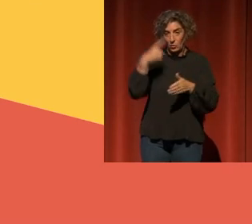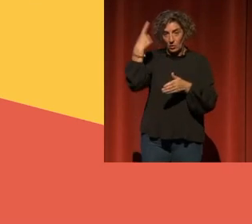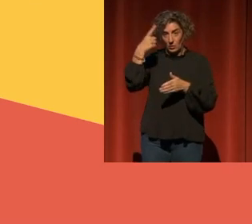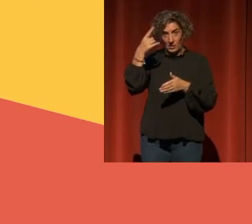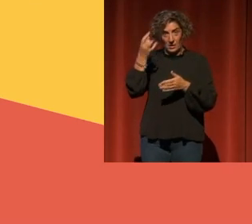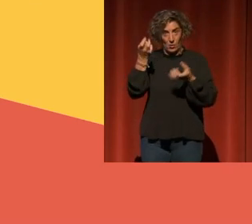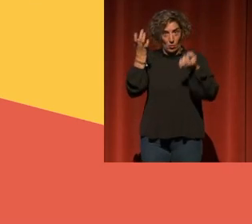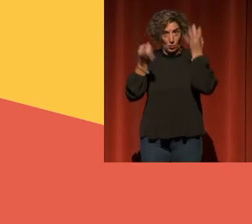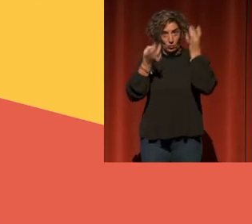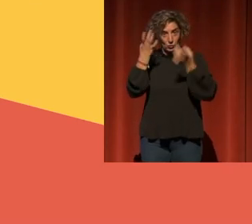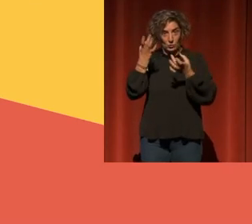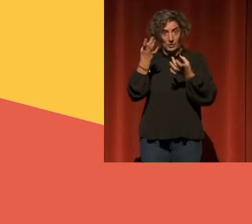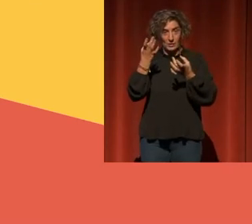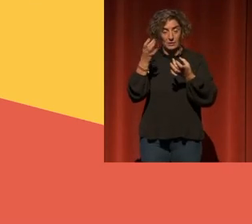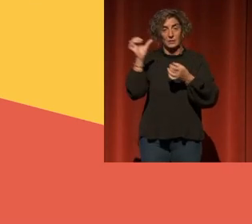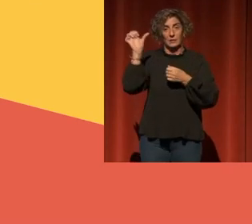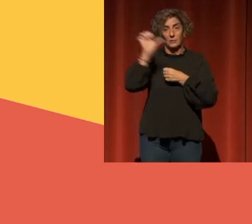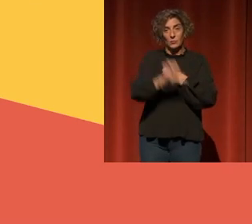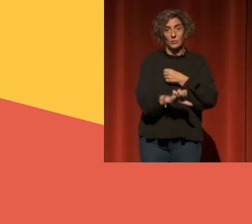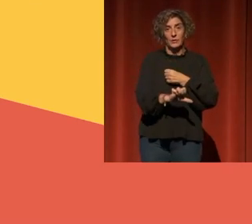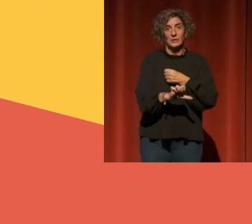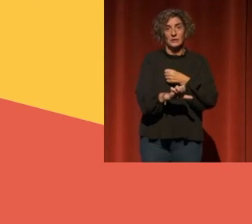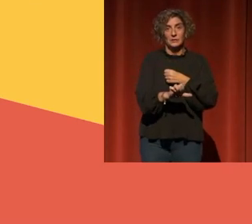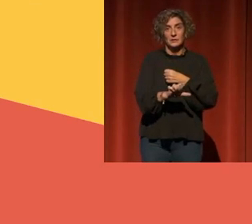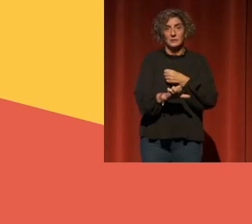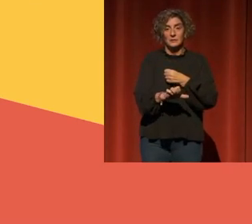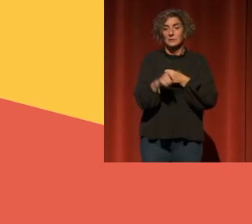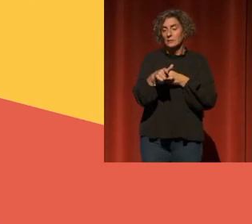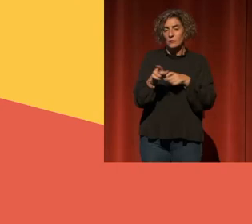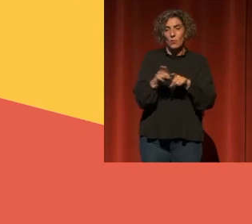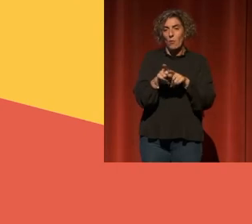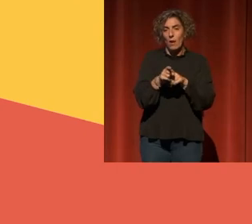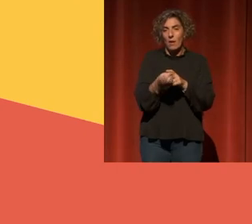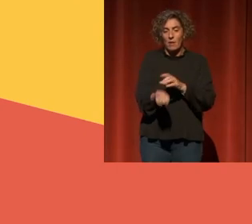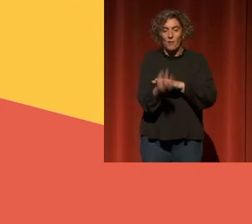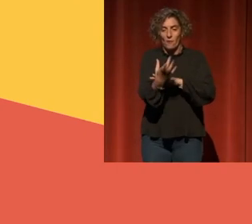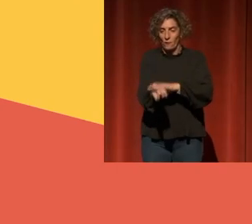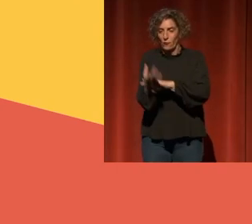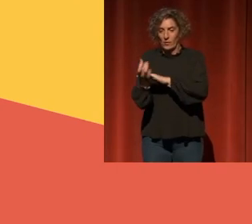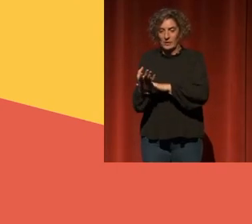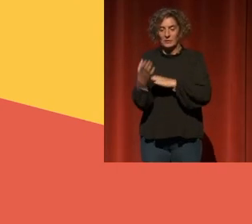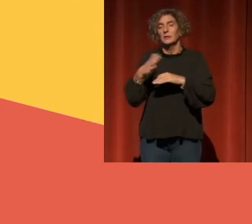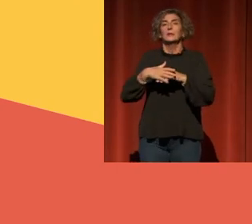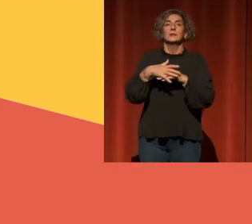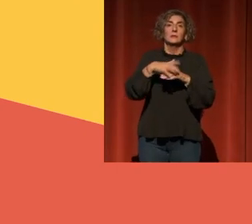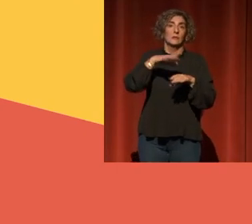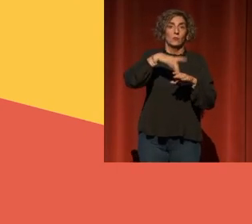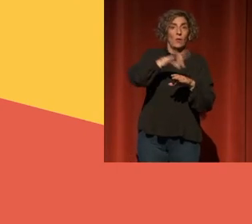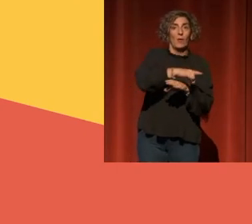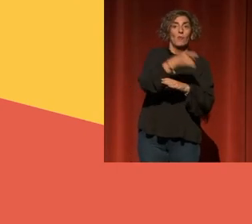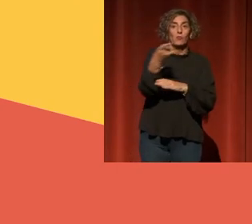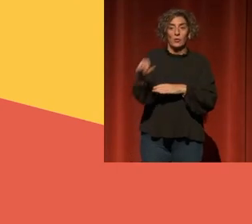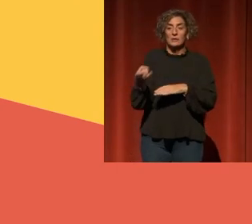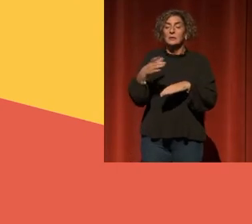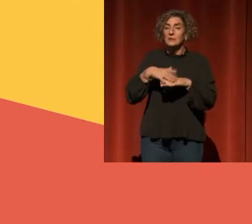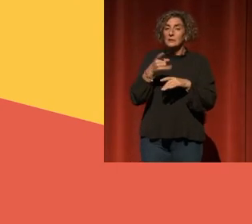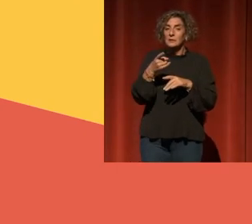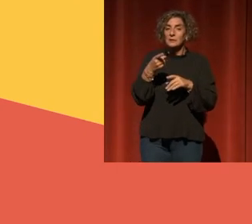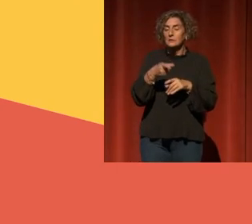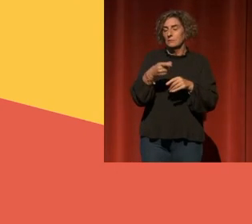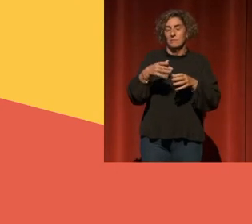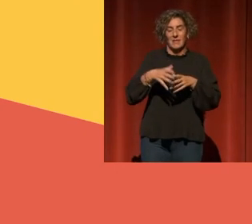creativos europeos crean puentes ya que la cultura es motor de crecimiento y tiene una posición